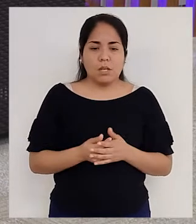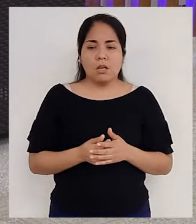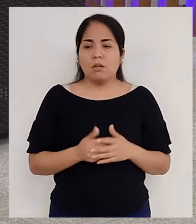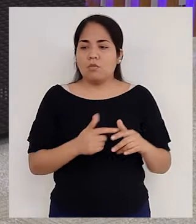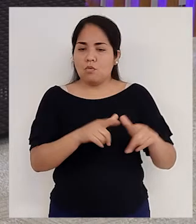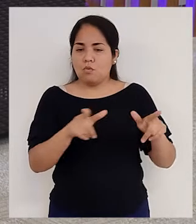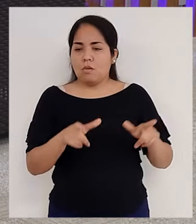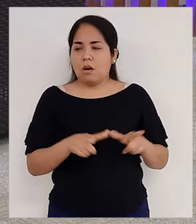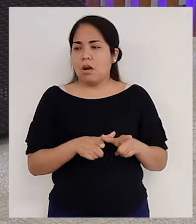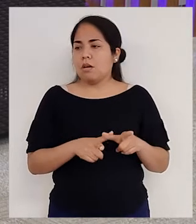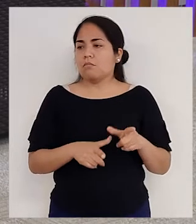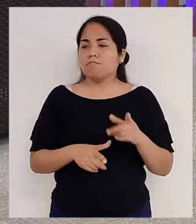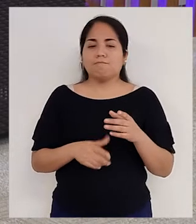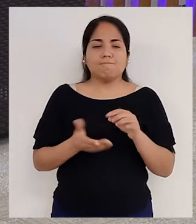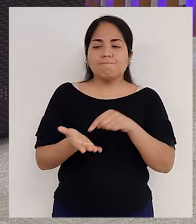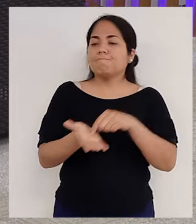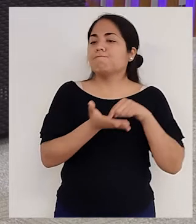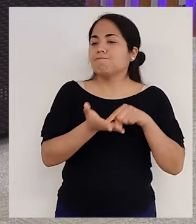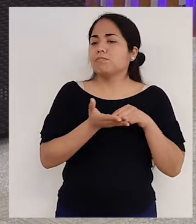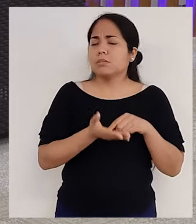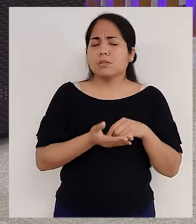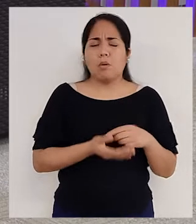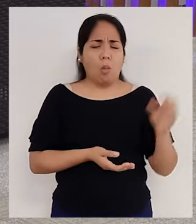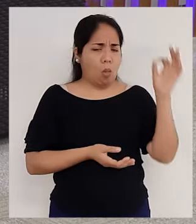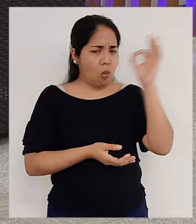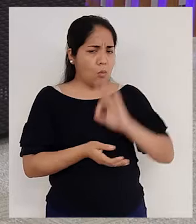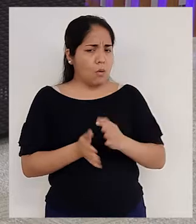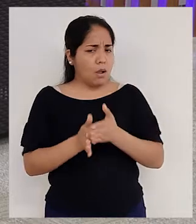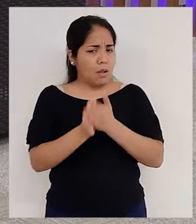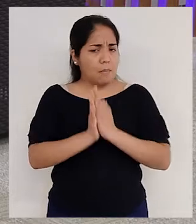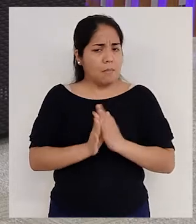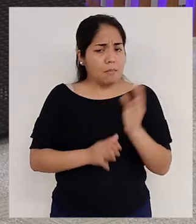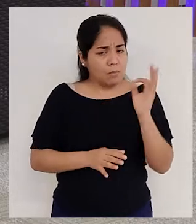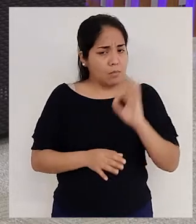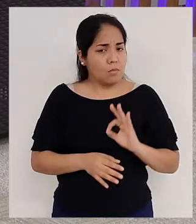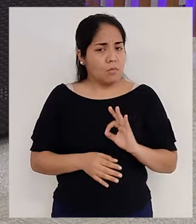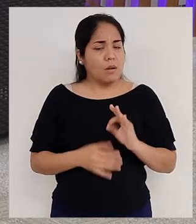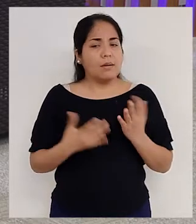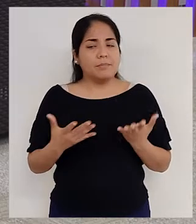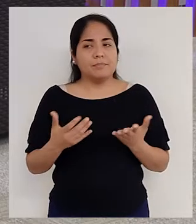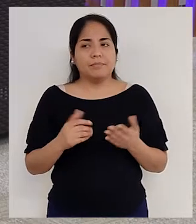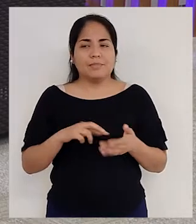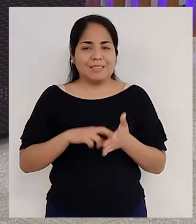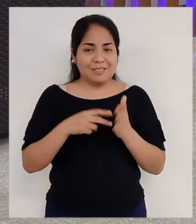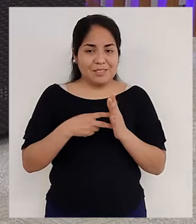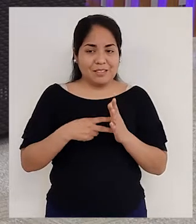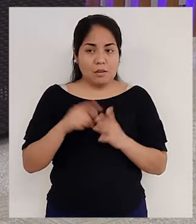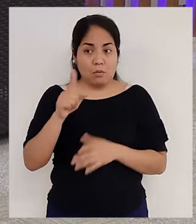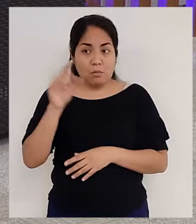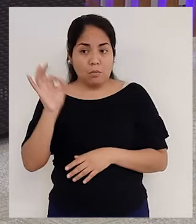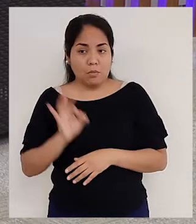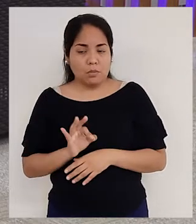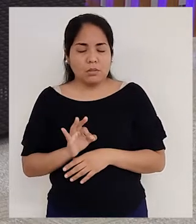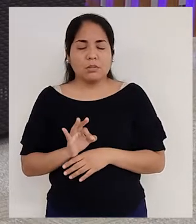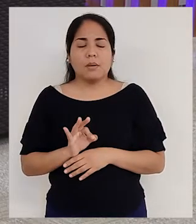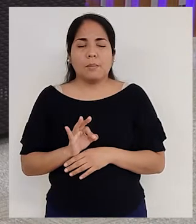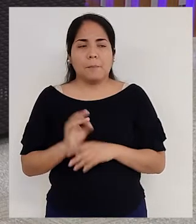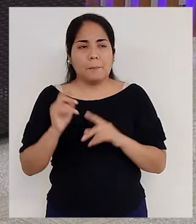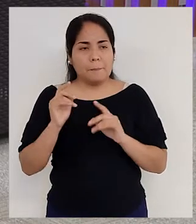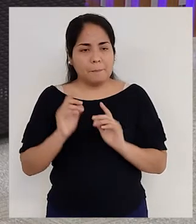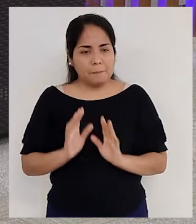en su lugar donde ellos viven. Entonces, no es solamente el 0.5%,